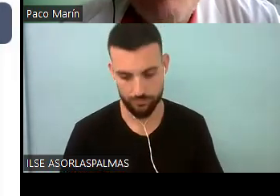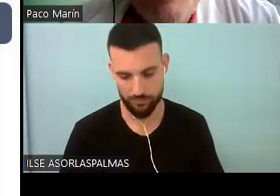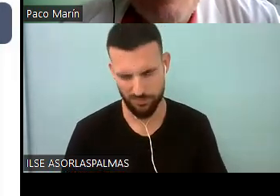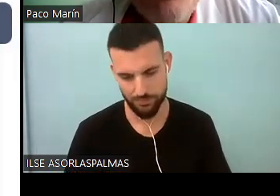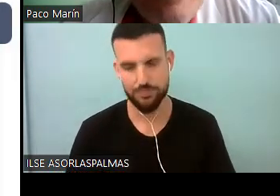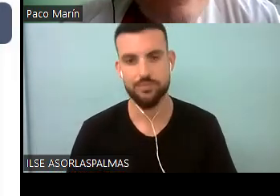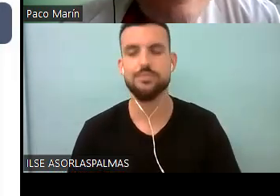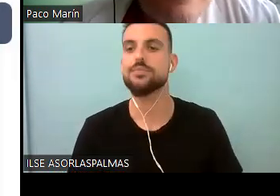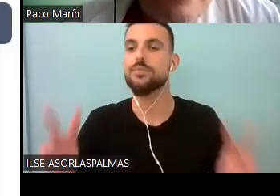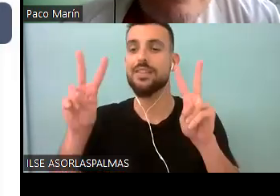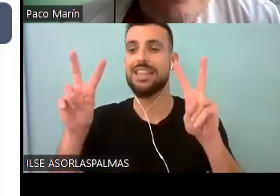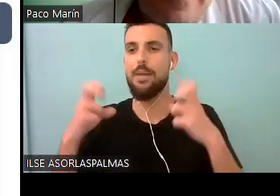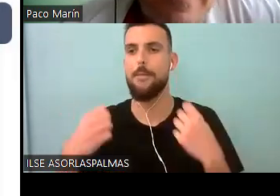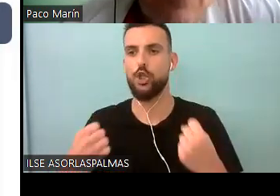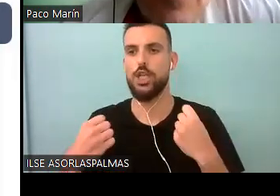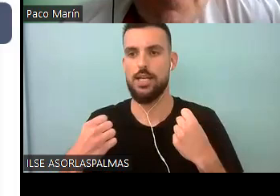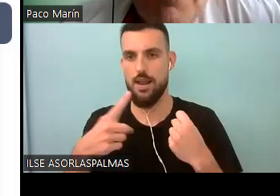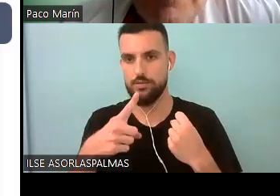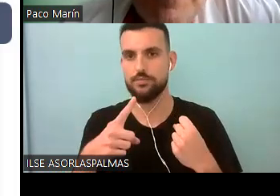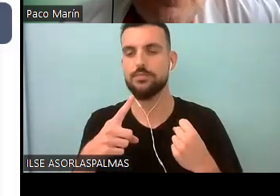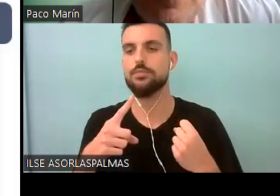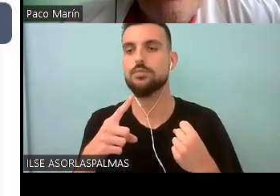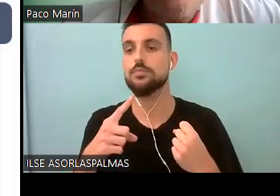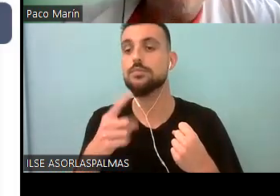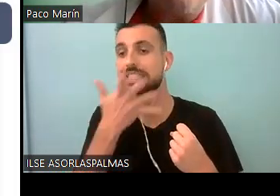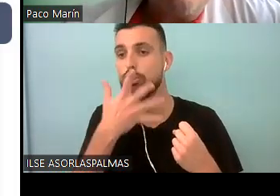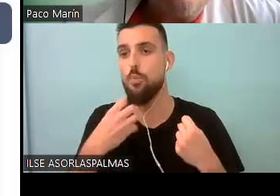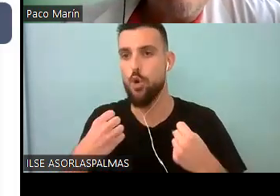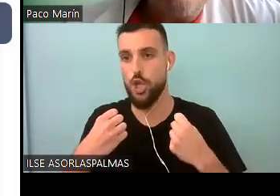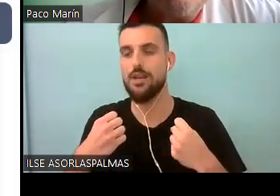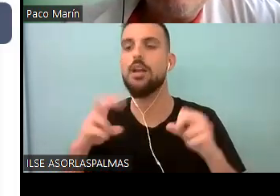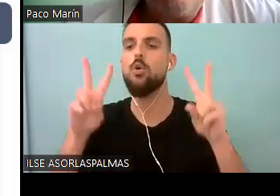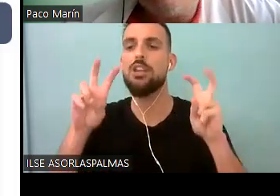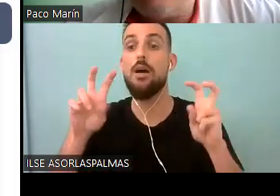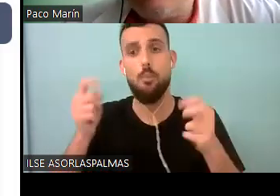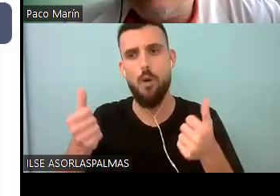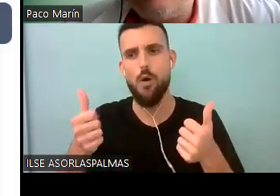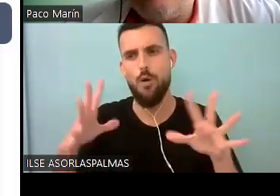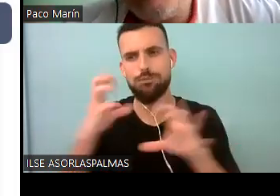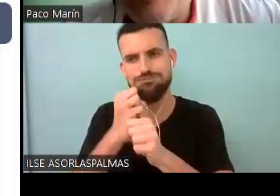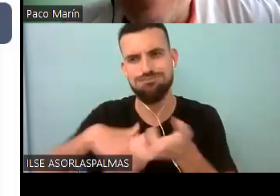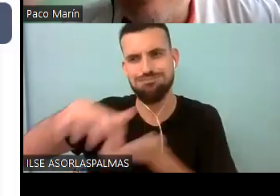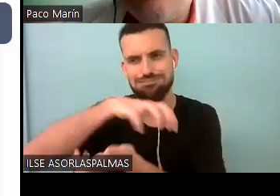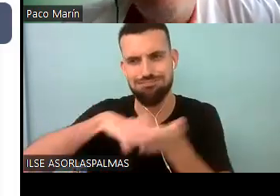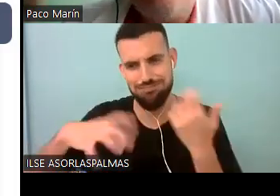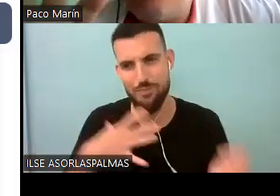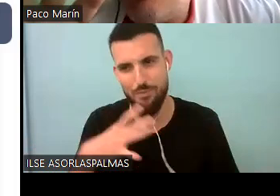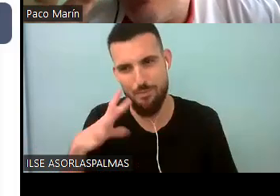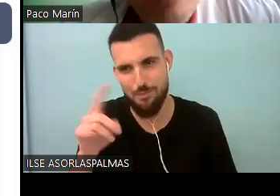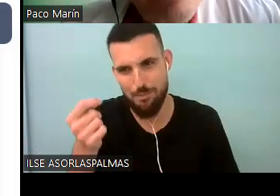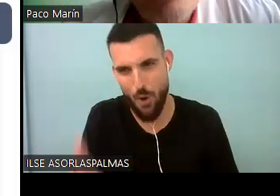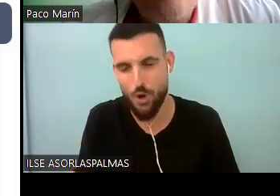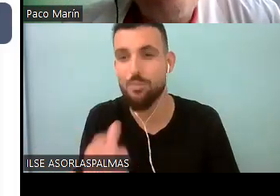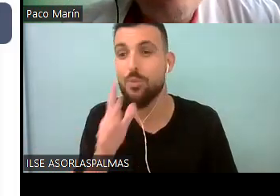En el tema de las proteínas, en realidad es un tema bastante controvertido porque lo ideal, como